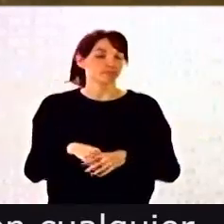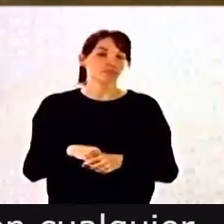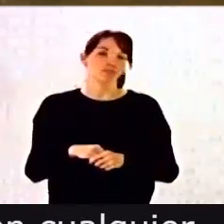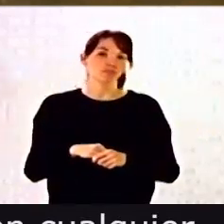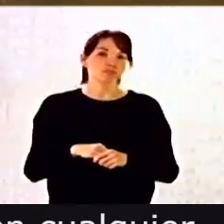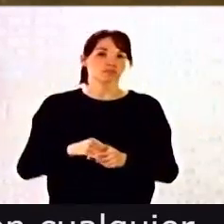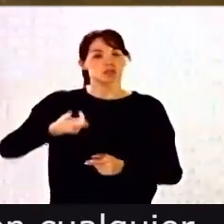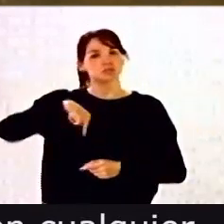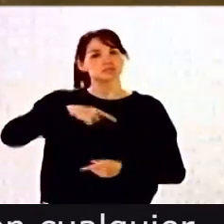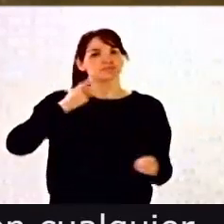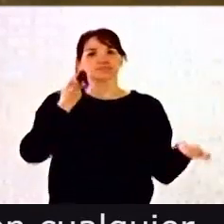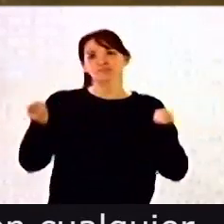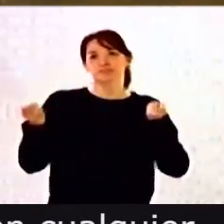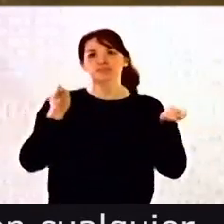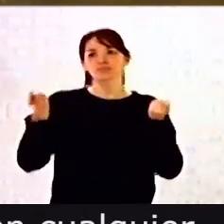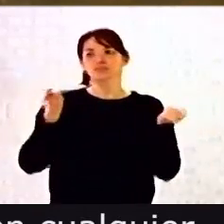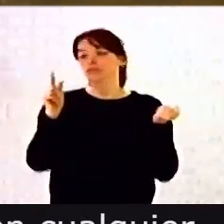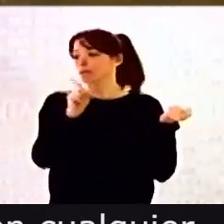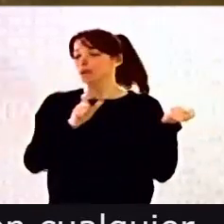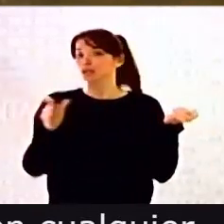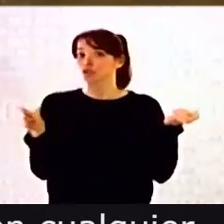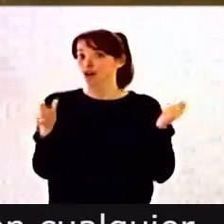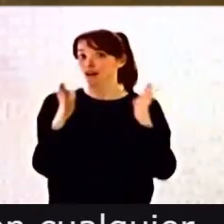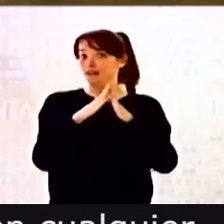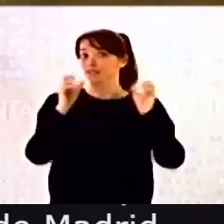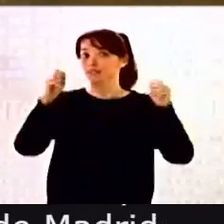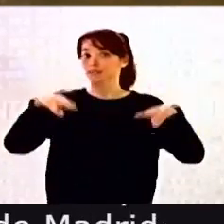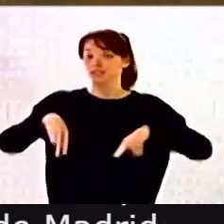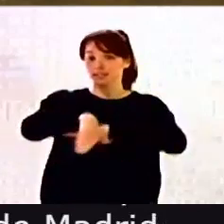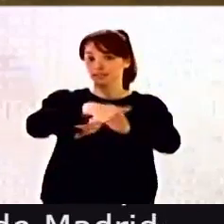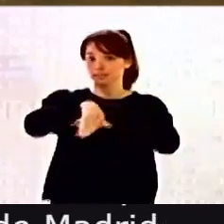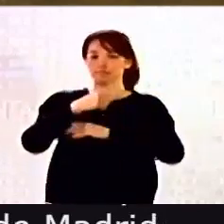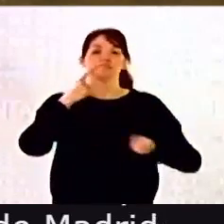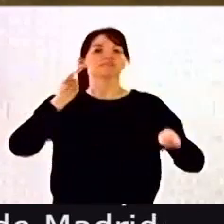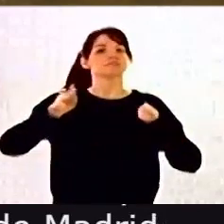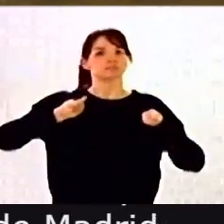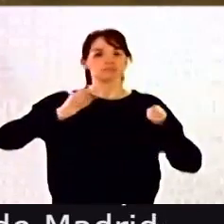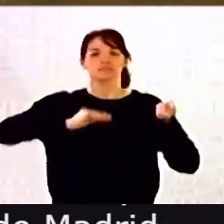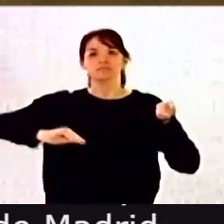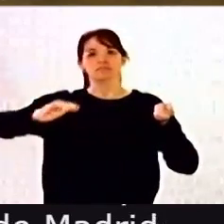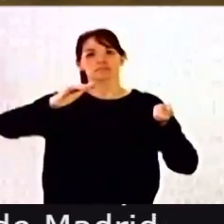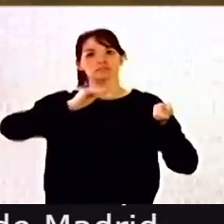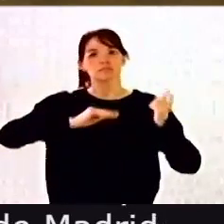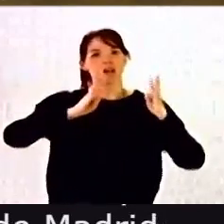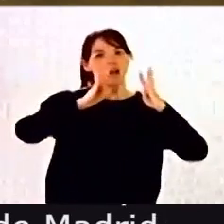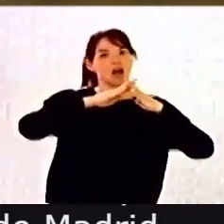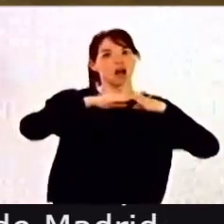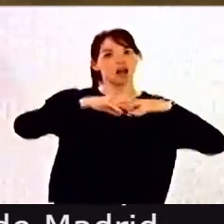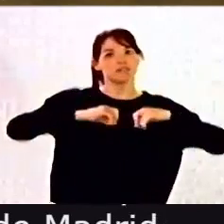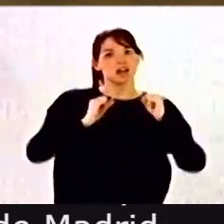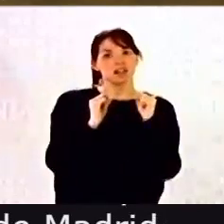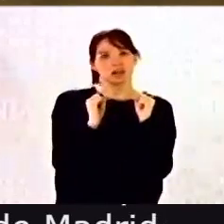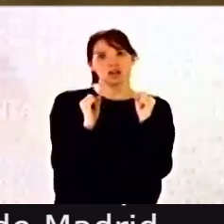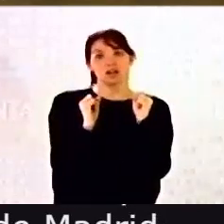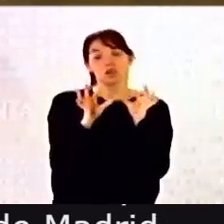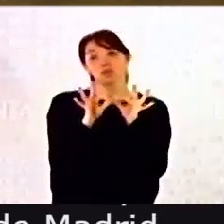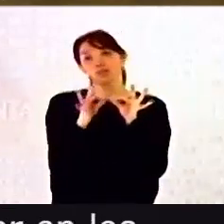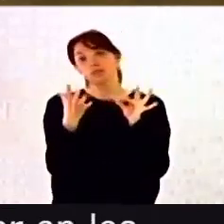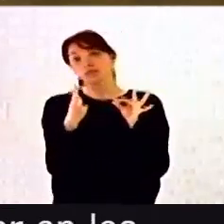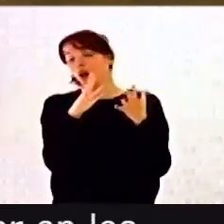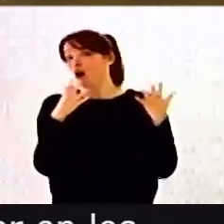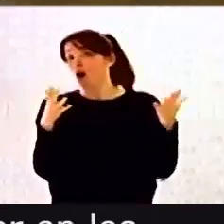Tenemos muy controlado el tema de las personas sin hogar en los distintos albergues y afortunadamente en este momento ni en